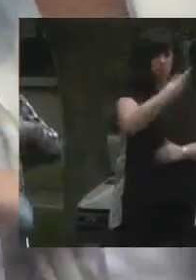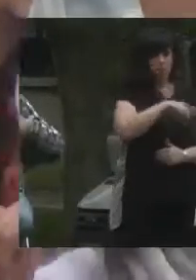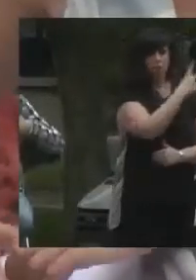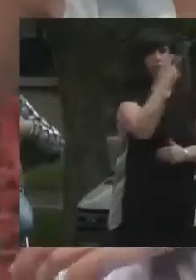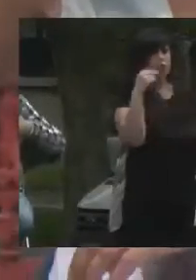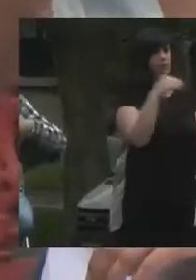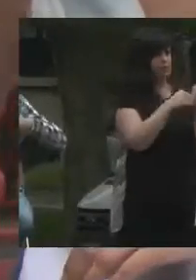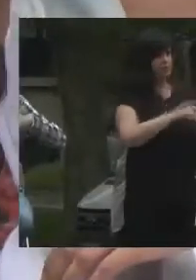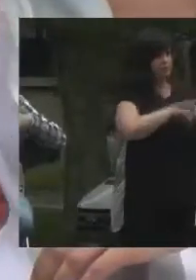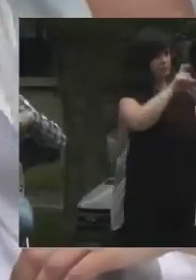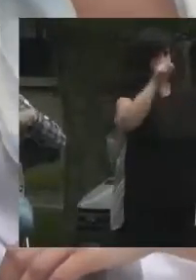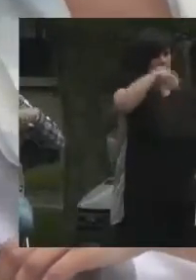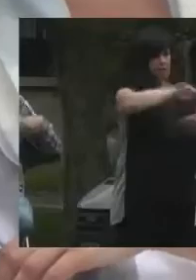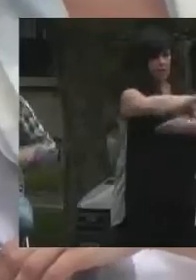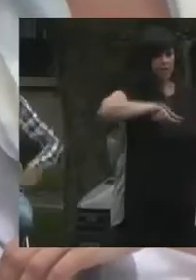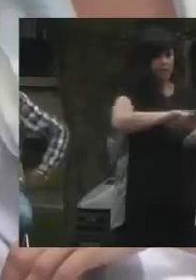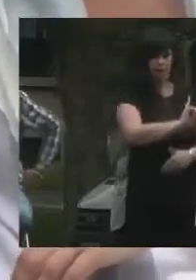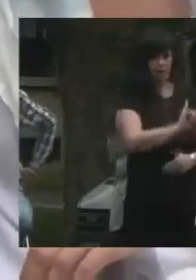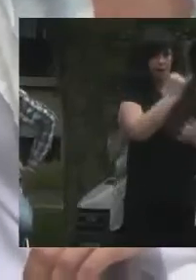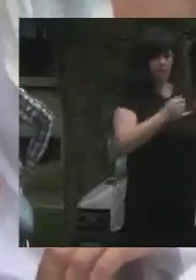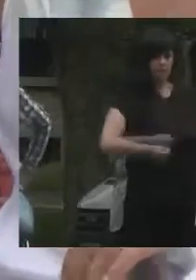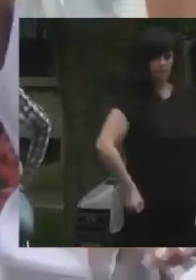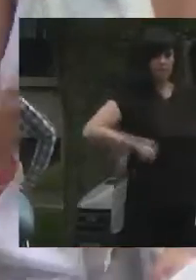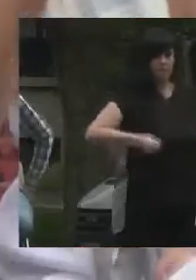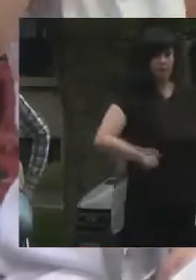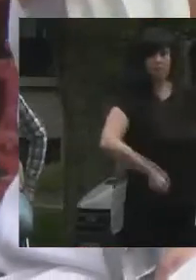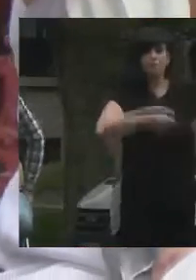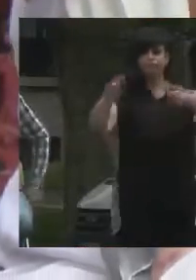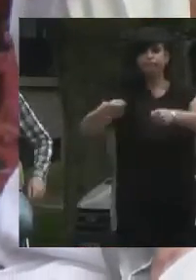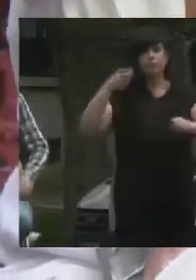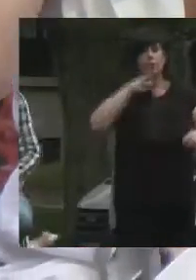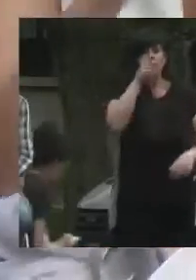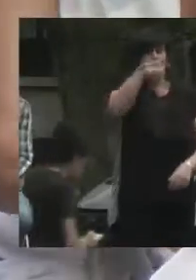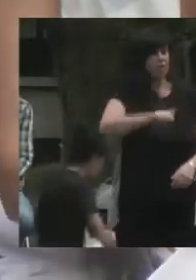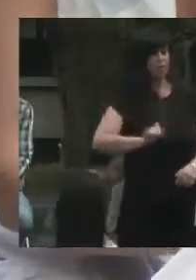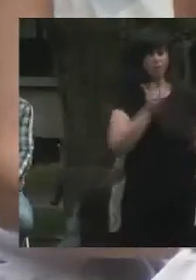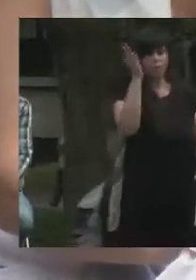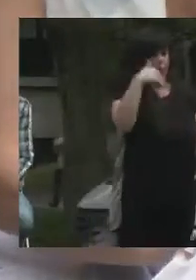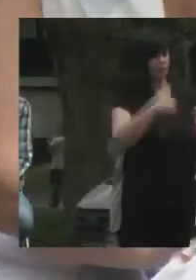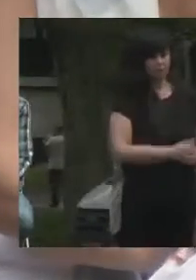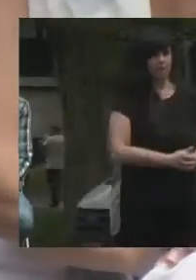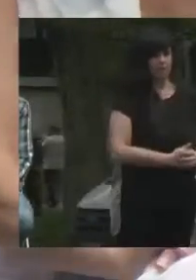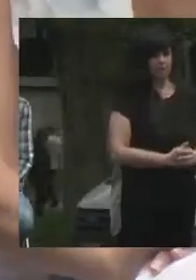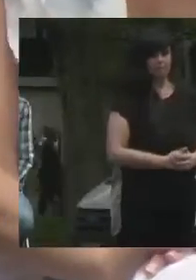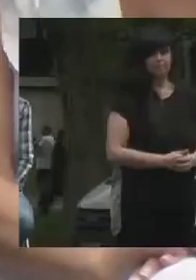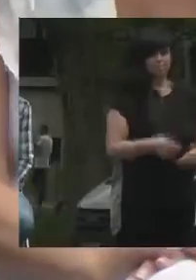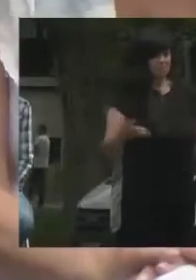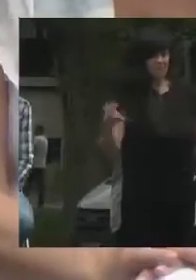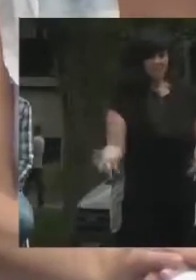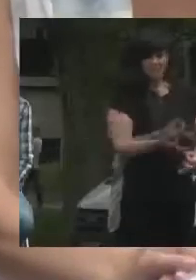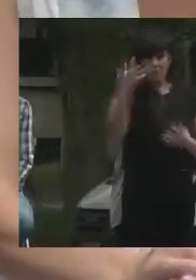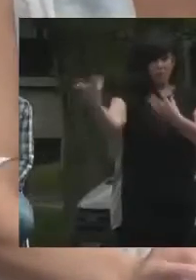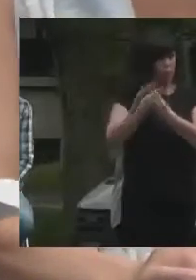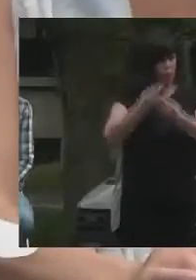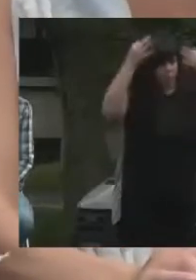200 personas en Galicia que tiveron que facer as maletas porque non teñen unha oportunidade aquí. E seguro que estarían aquí con nós